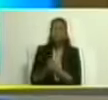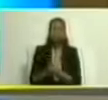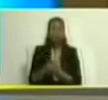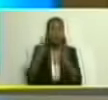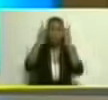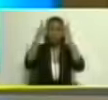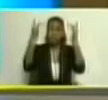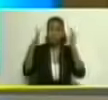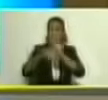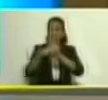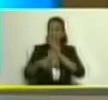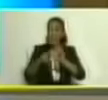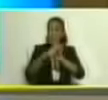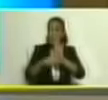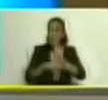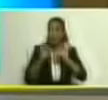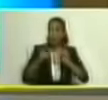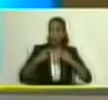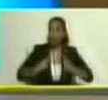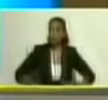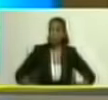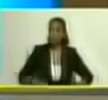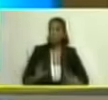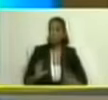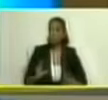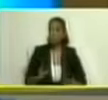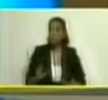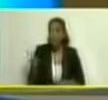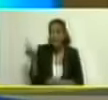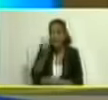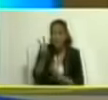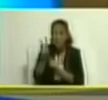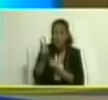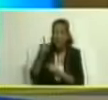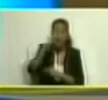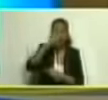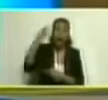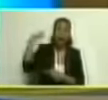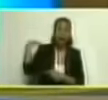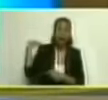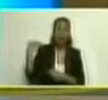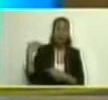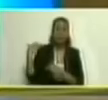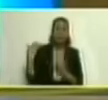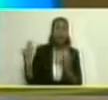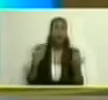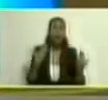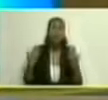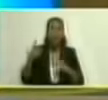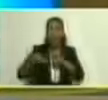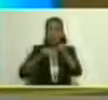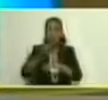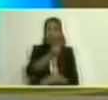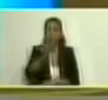Y lo traigo al caso porque la Venezuela de este siglo XXI también,